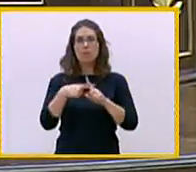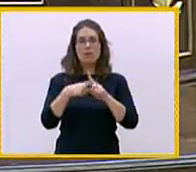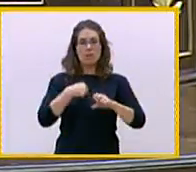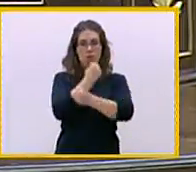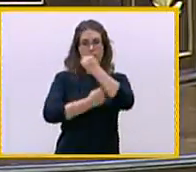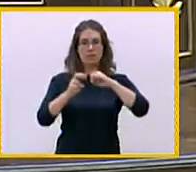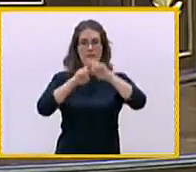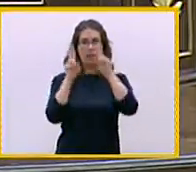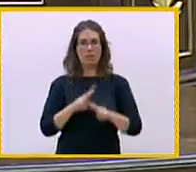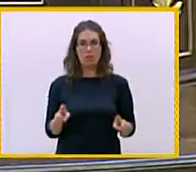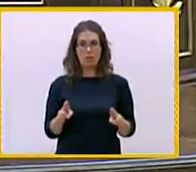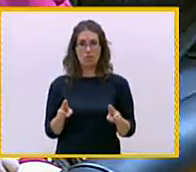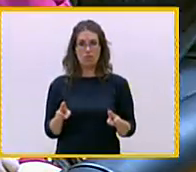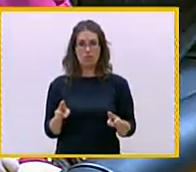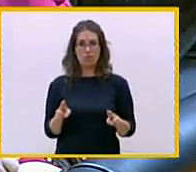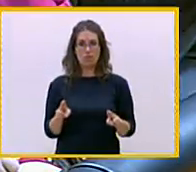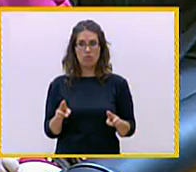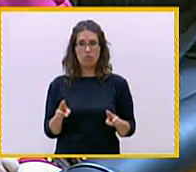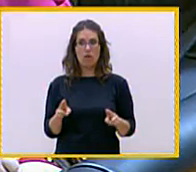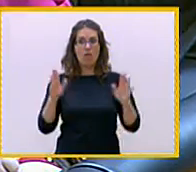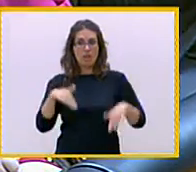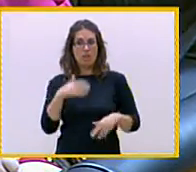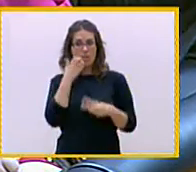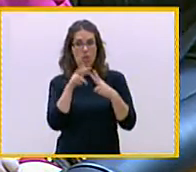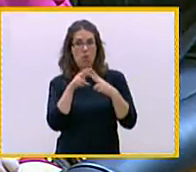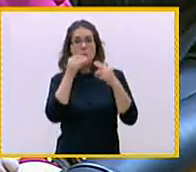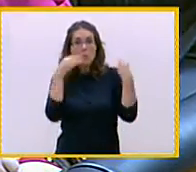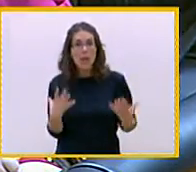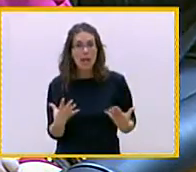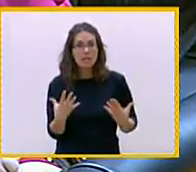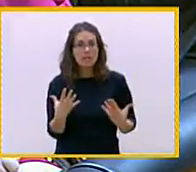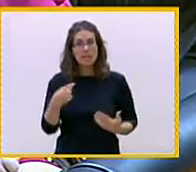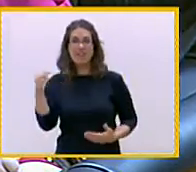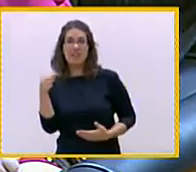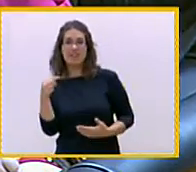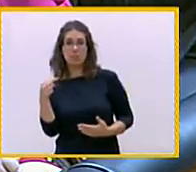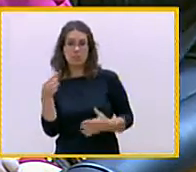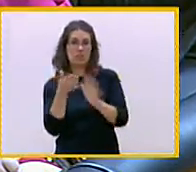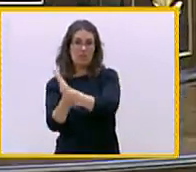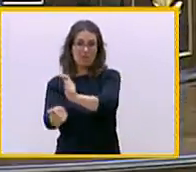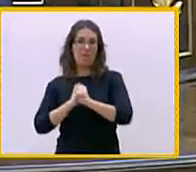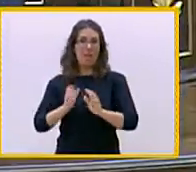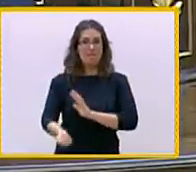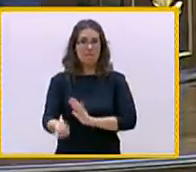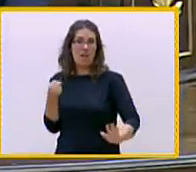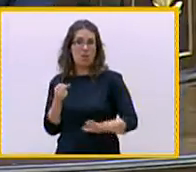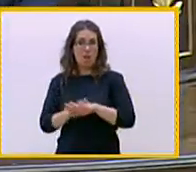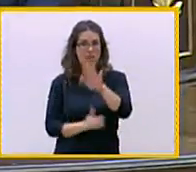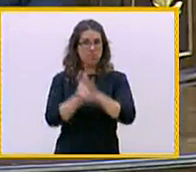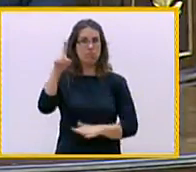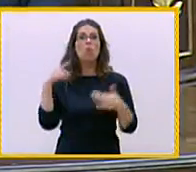es la buena noticia, la mala, lo que impide que la recuperación sea ya más vigorosa es la demanda